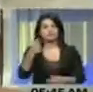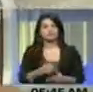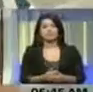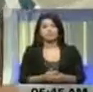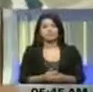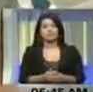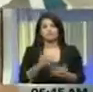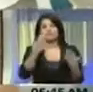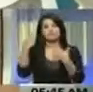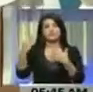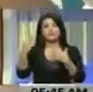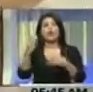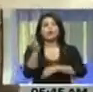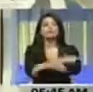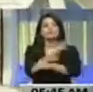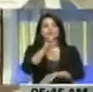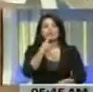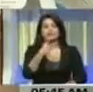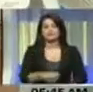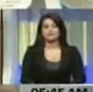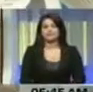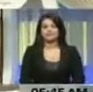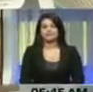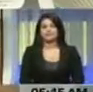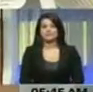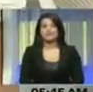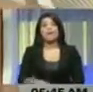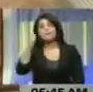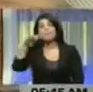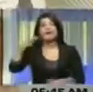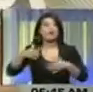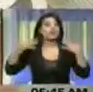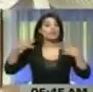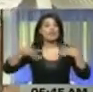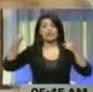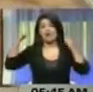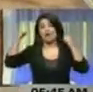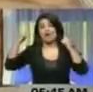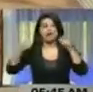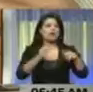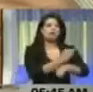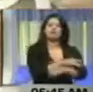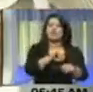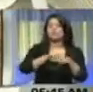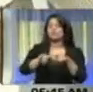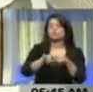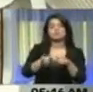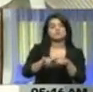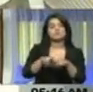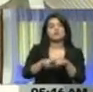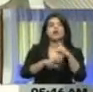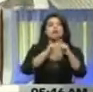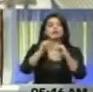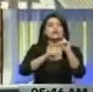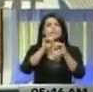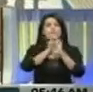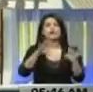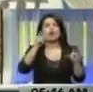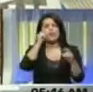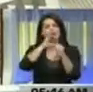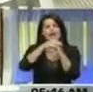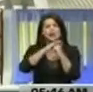Porque vean aquí lo que dice la oposición venezolana. Mientras el pueblo de Venezuela celebra, la oposición critica. Un tuit que mandaba Chugo